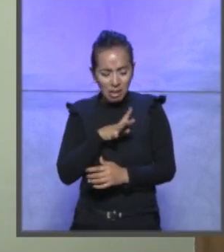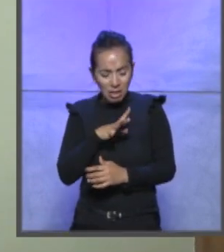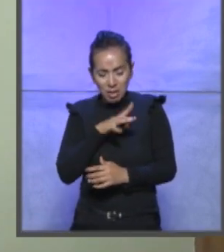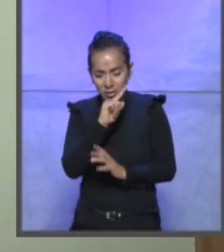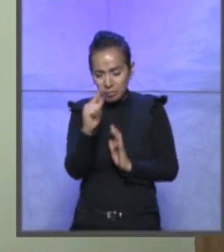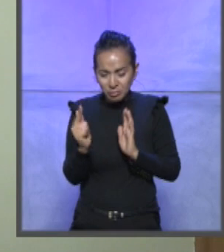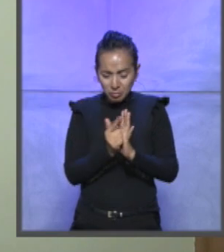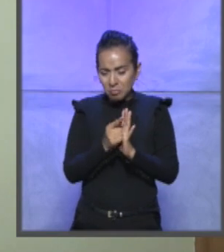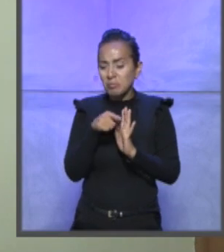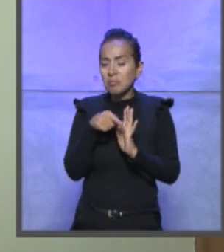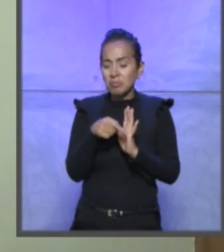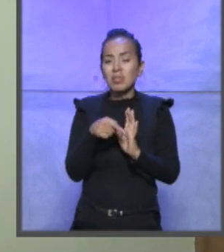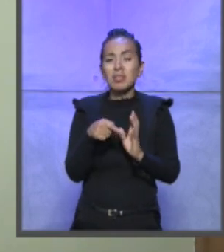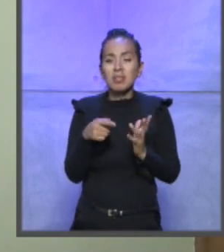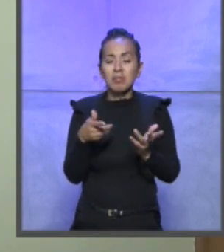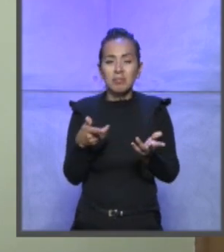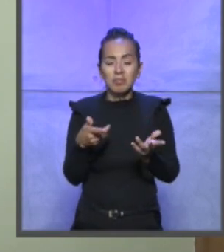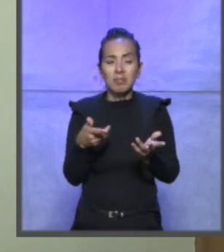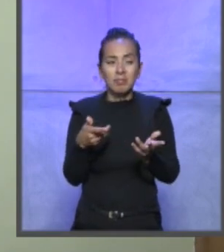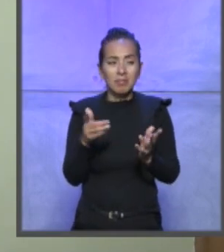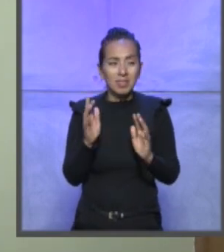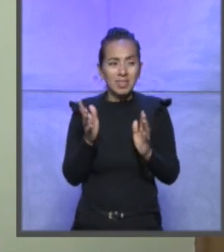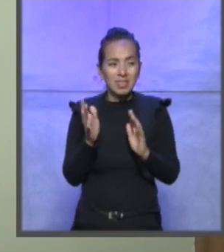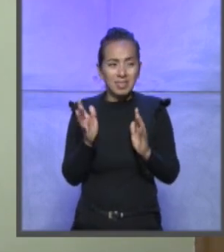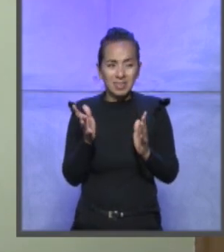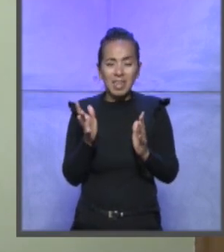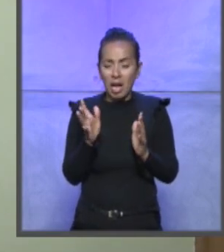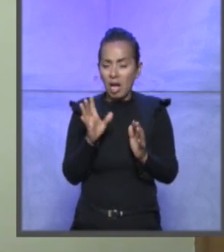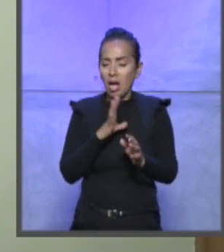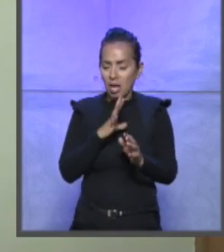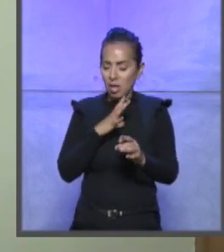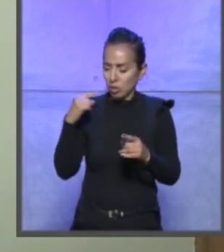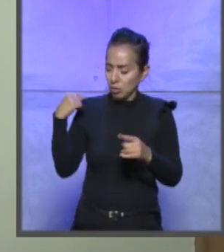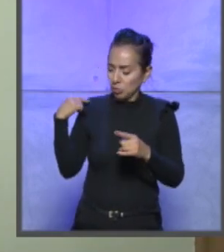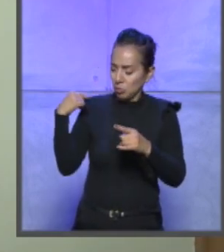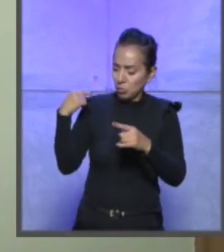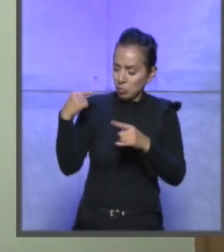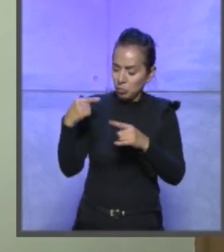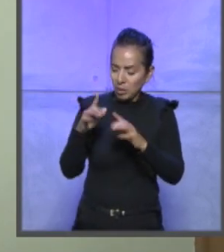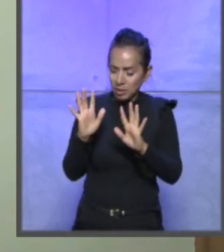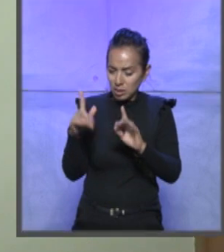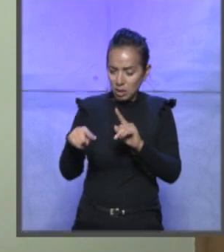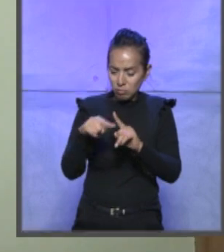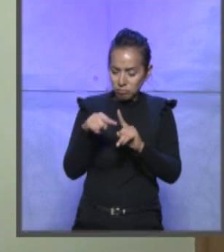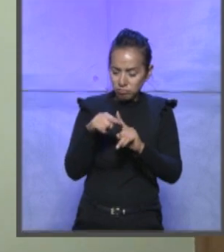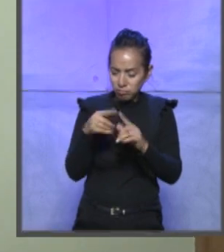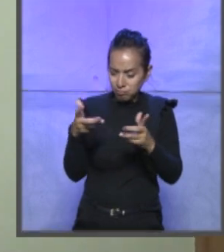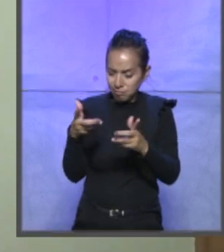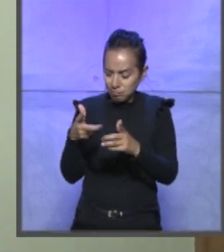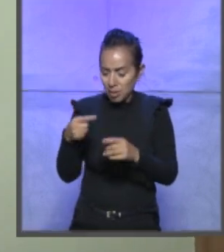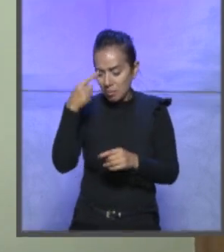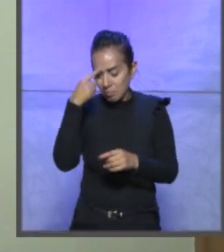haya legislación al respecto. Entonces, ya hay camino arado, ya las acciones afirmativas dejan arado